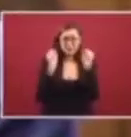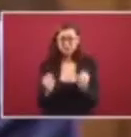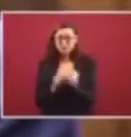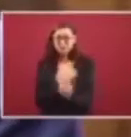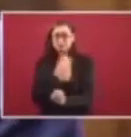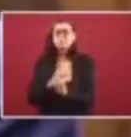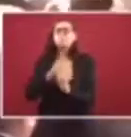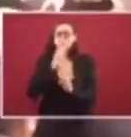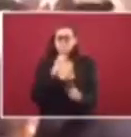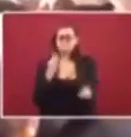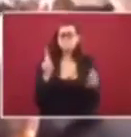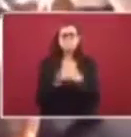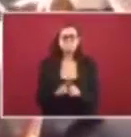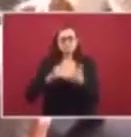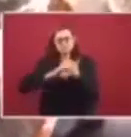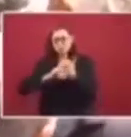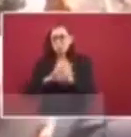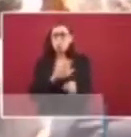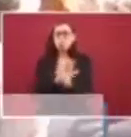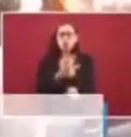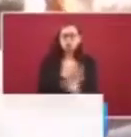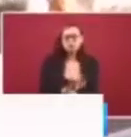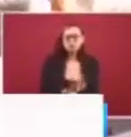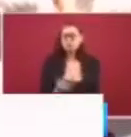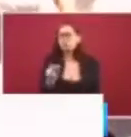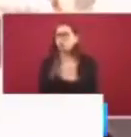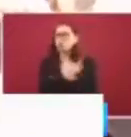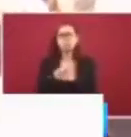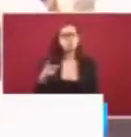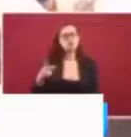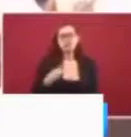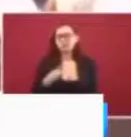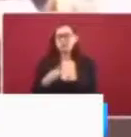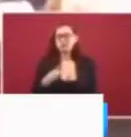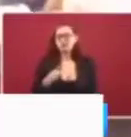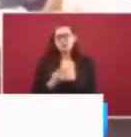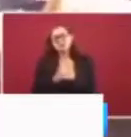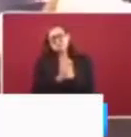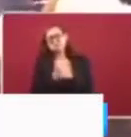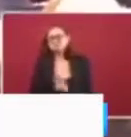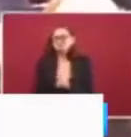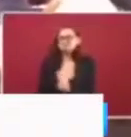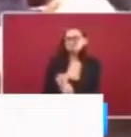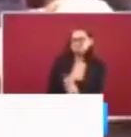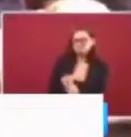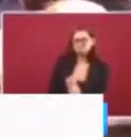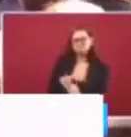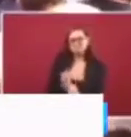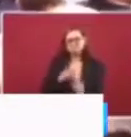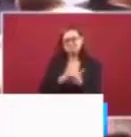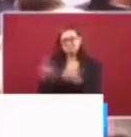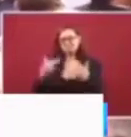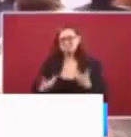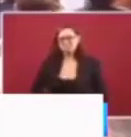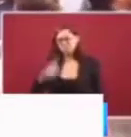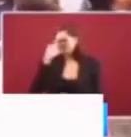oficial, como debe ser, con datos sustentados, así es, preciso, contundente, no deja